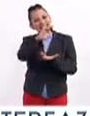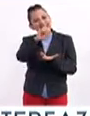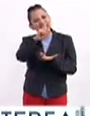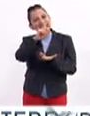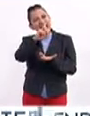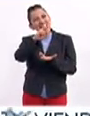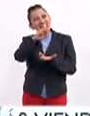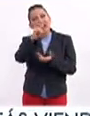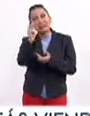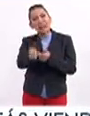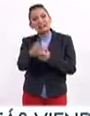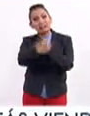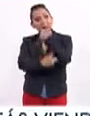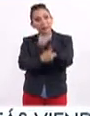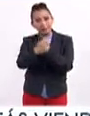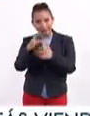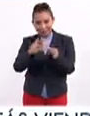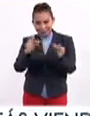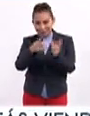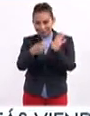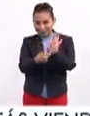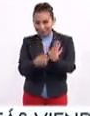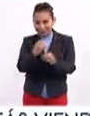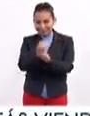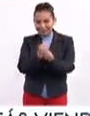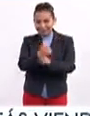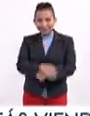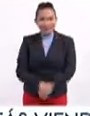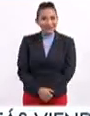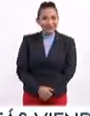y a qué se refiere este certamen, se los decimos en esta nota.